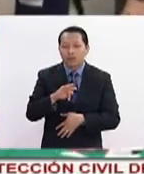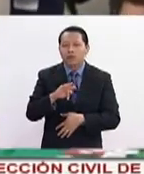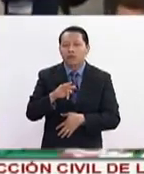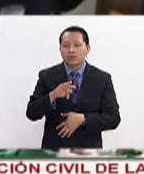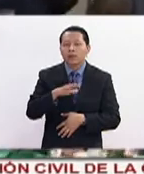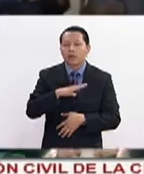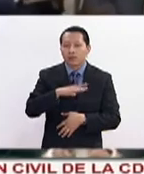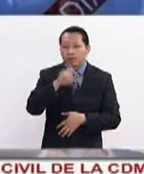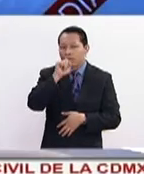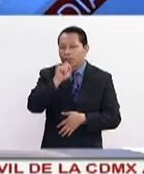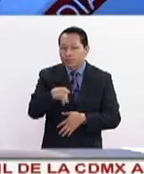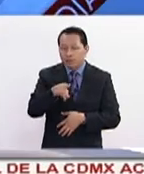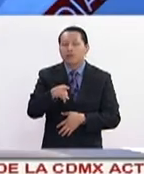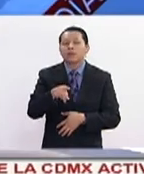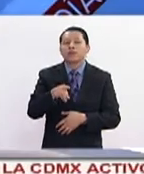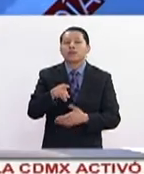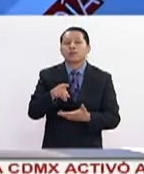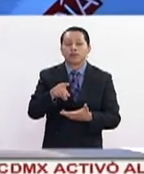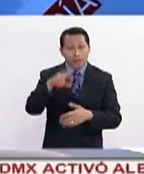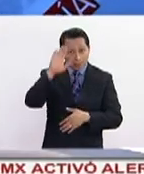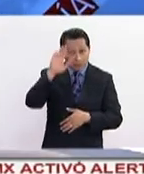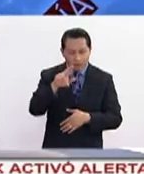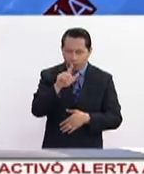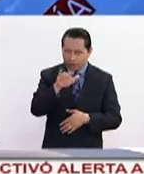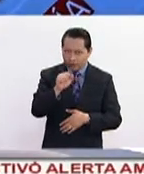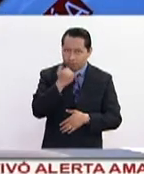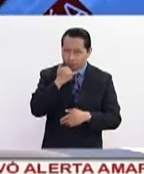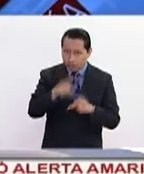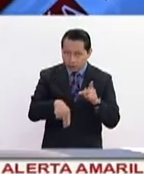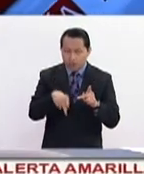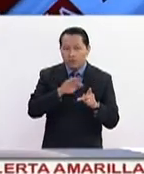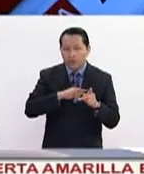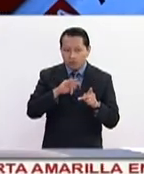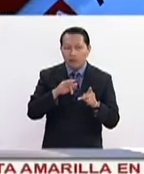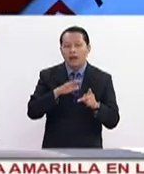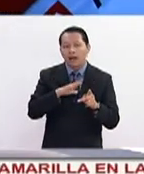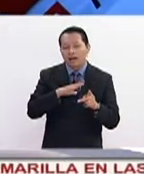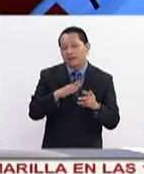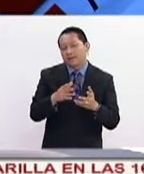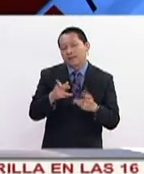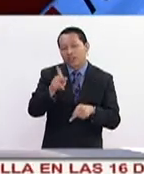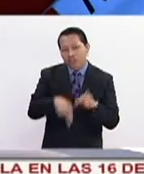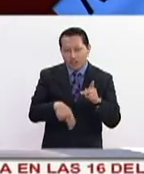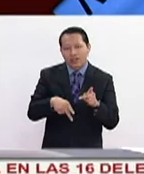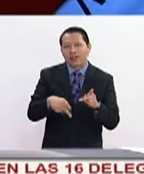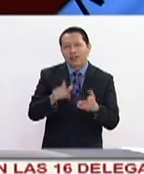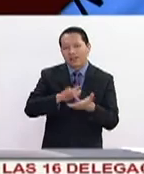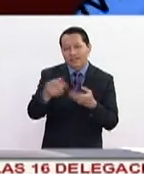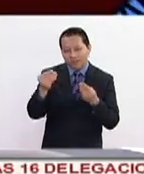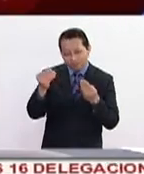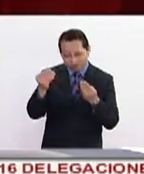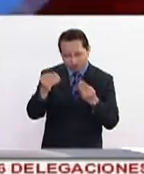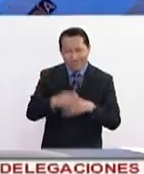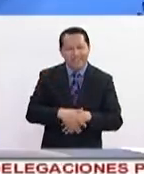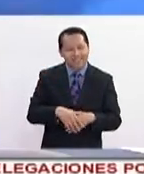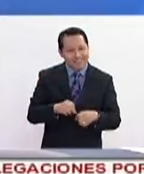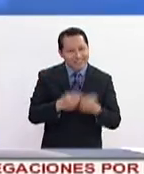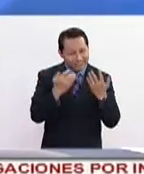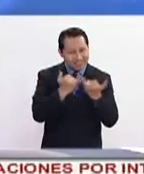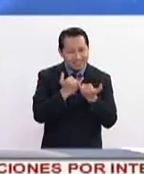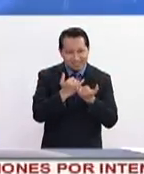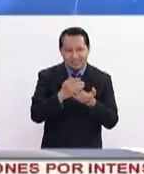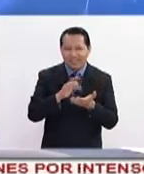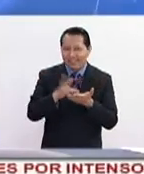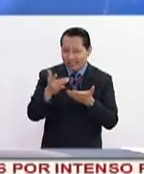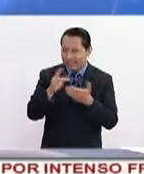bien, maestro Ulises, discúlpenos que lo interrumpamos, tenemos que ir a un corte obligatorio, pero le agradecemos muchísimo, claro, muchísimo que nos haya